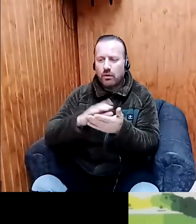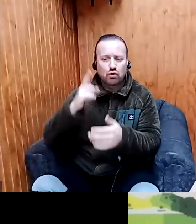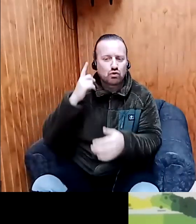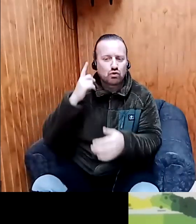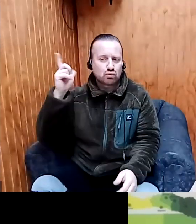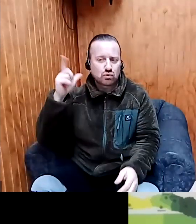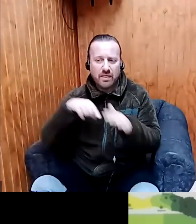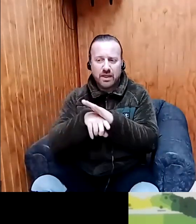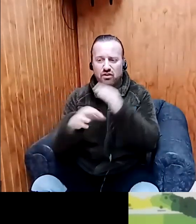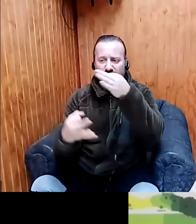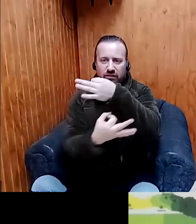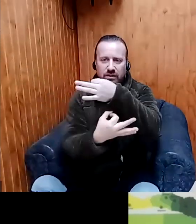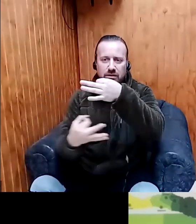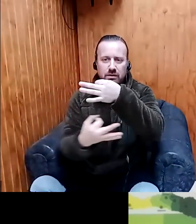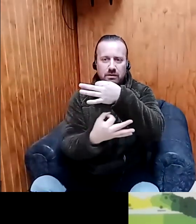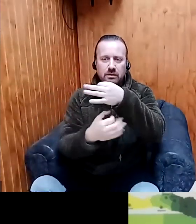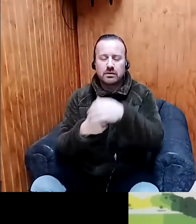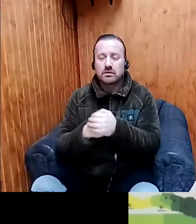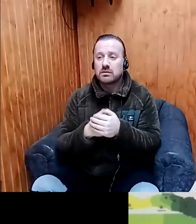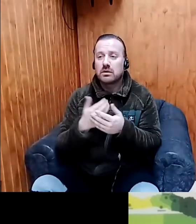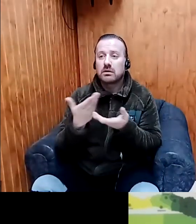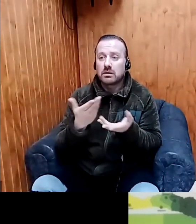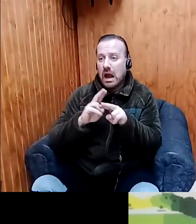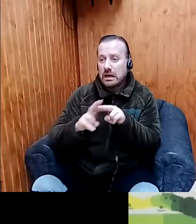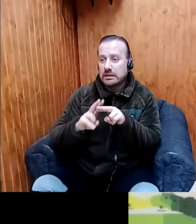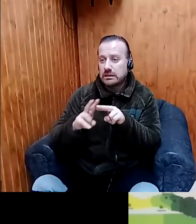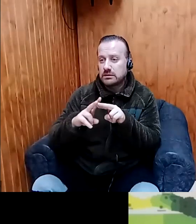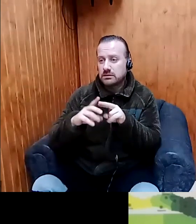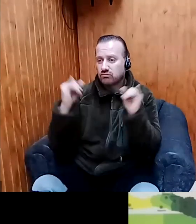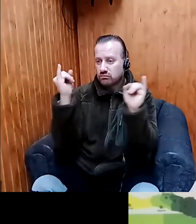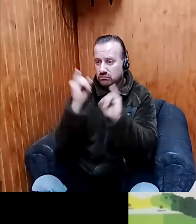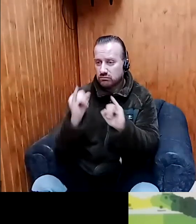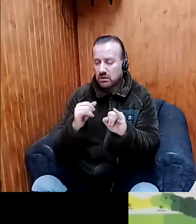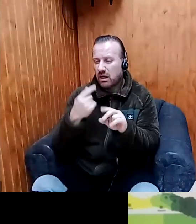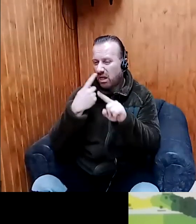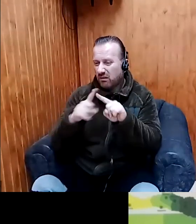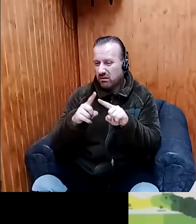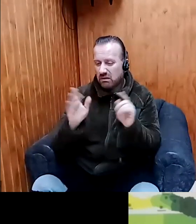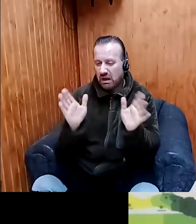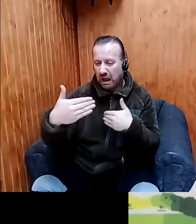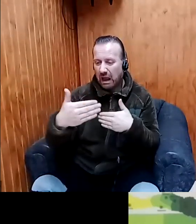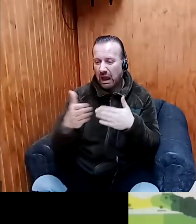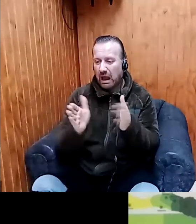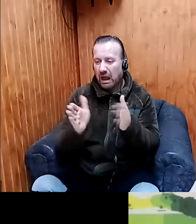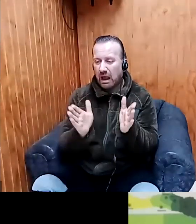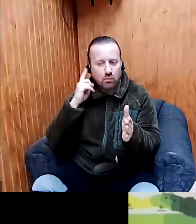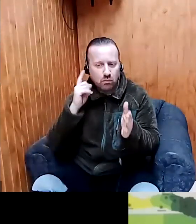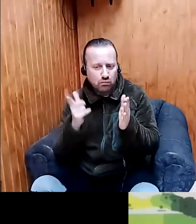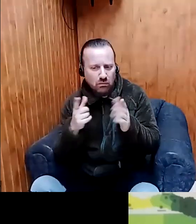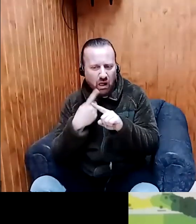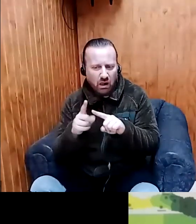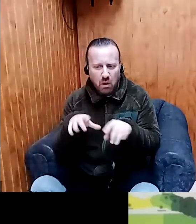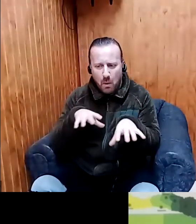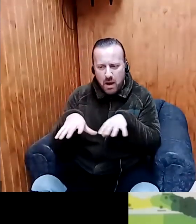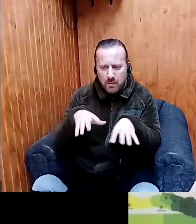física. Y lo que hacían era, pues, diseñar diferentes cajas de cartón que las insonorizaban con diferentes materiales, con